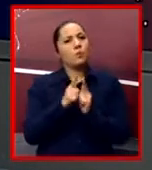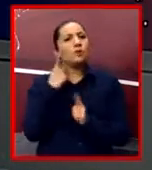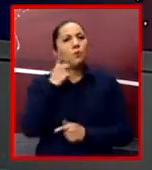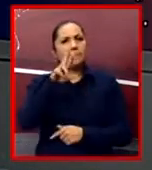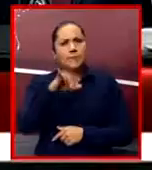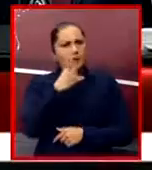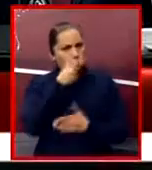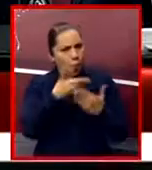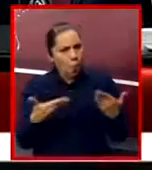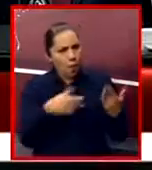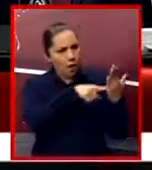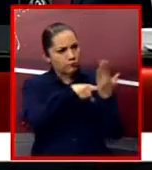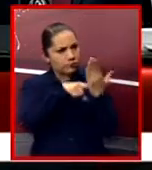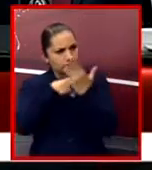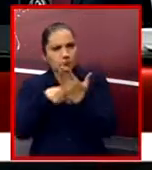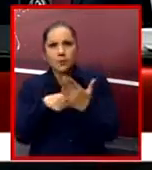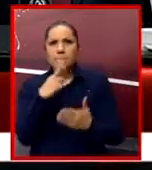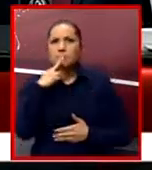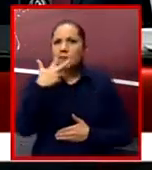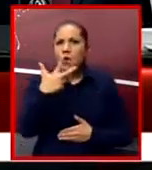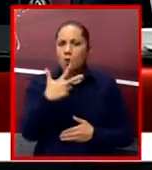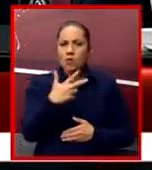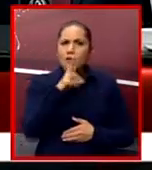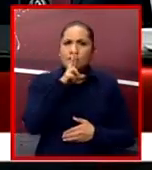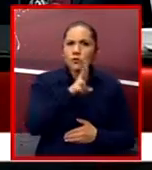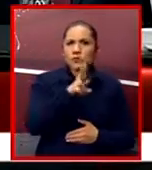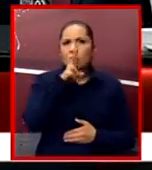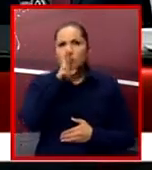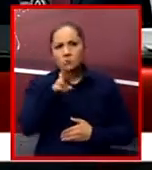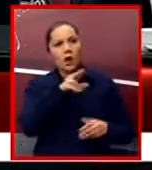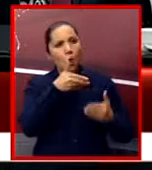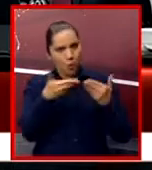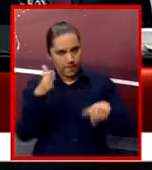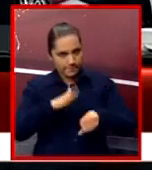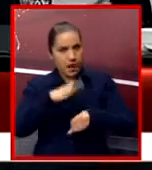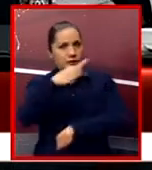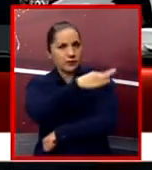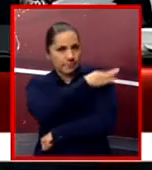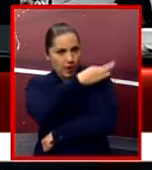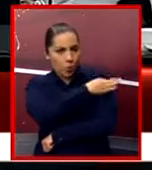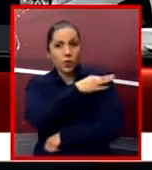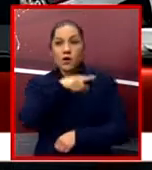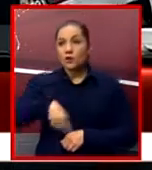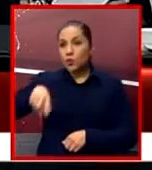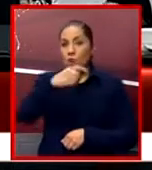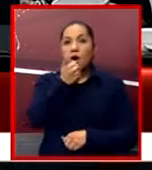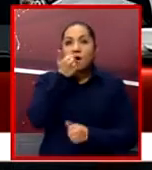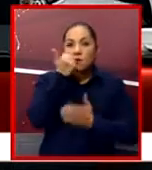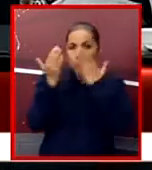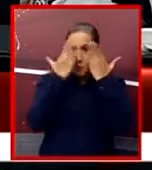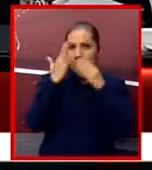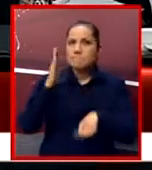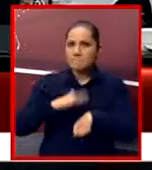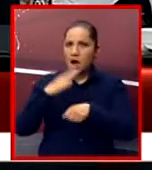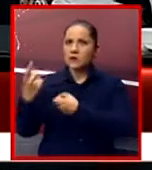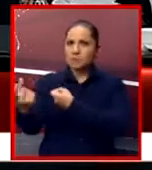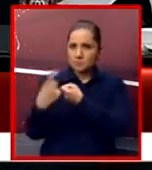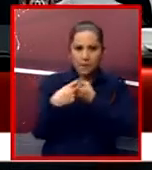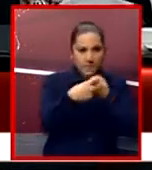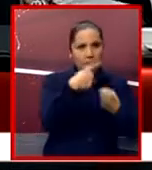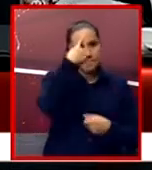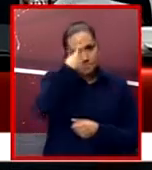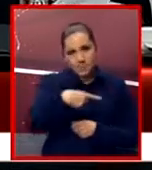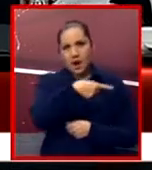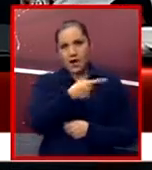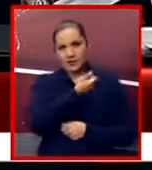positivos reflejados en mayores tasas de vacunación, más jóvenes estudiantes con cobertura y ahorros en compras consolidadas de